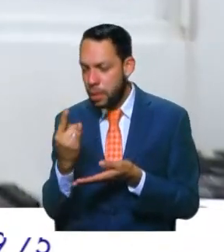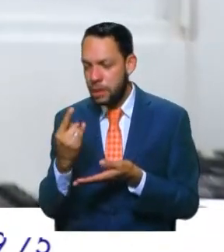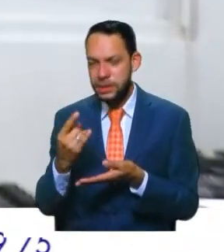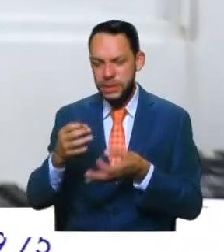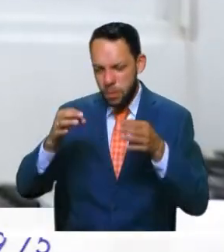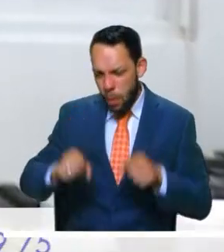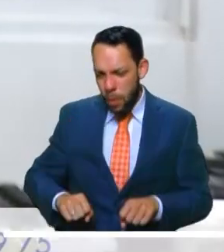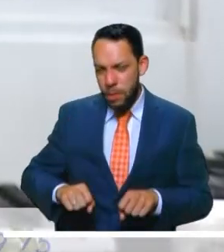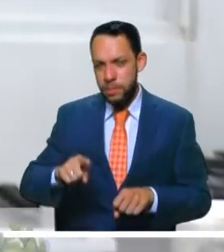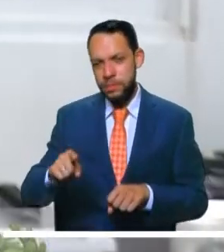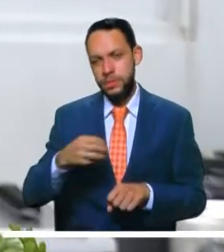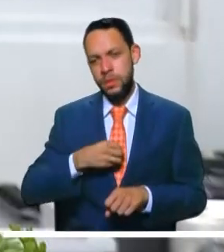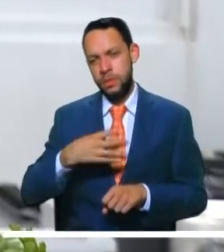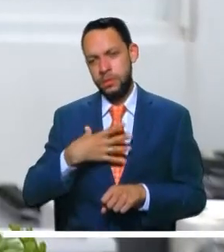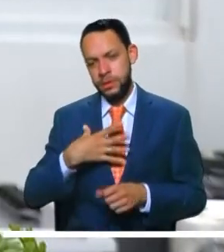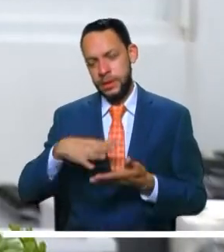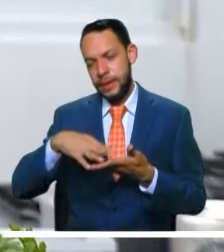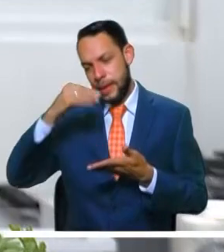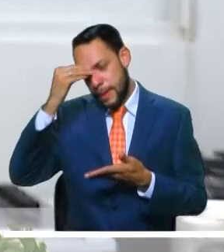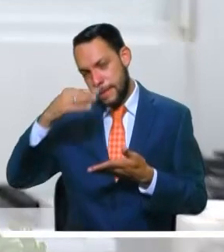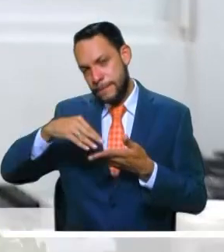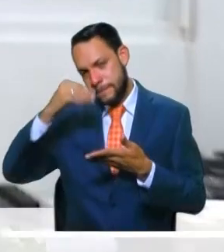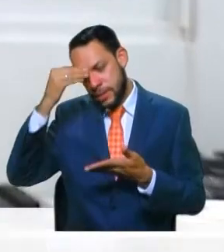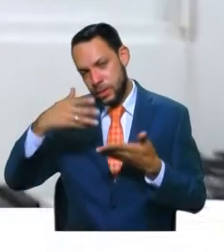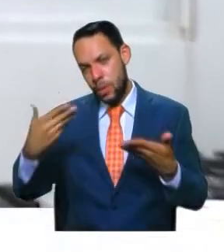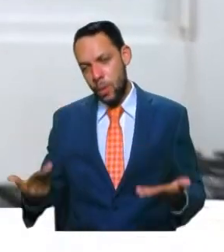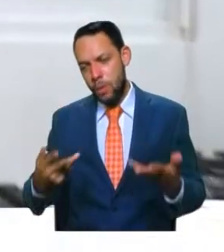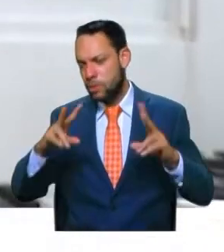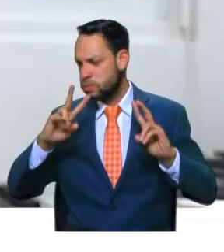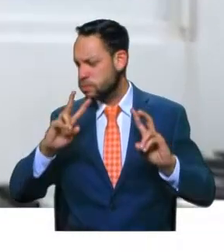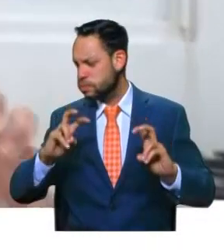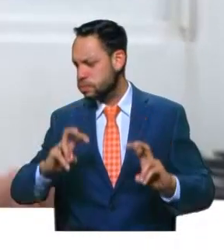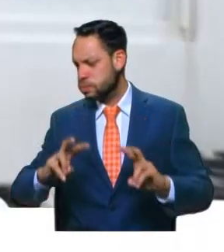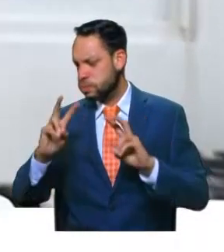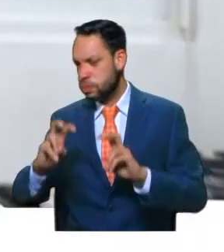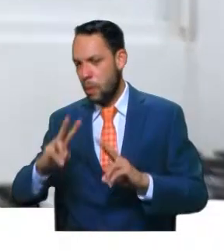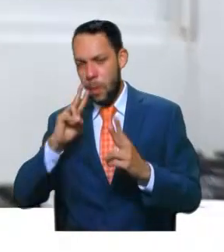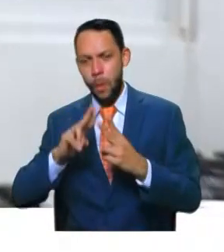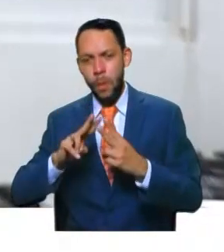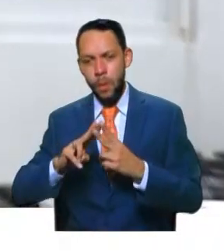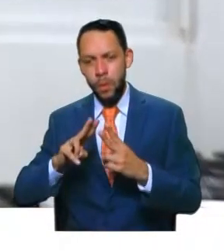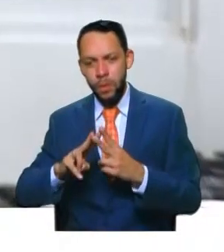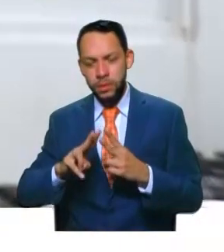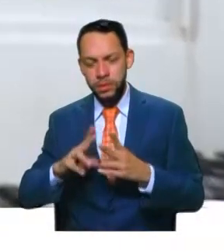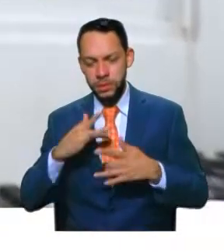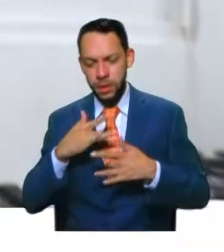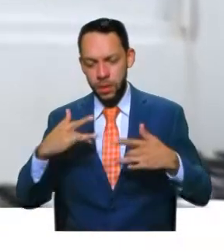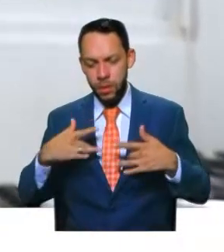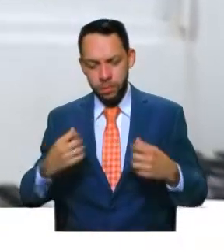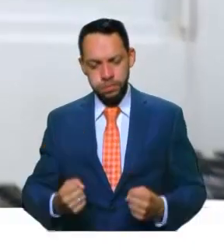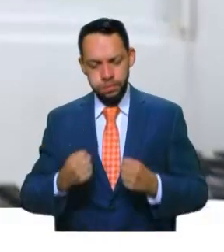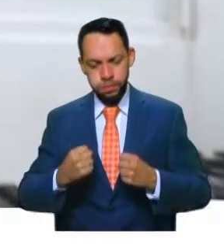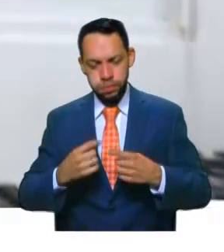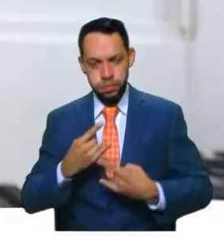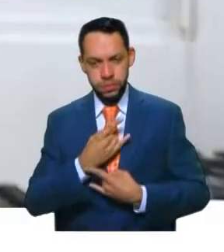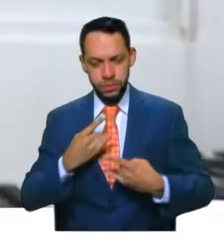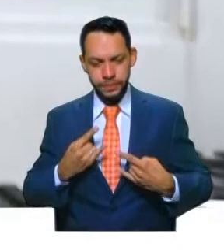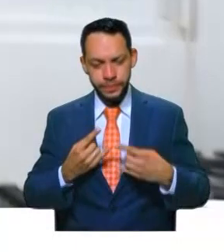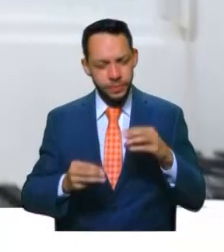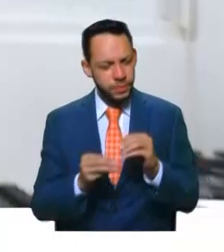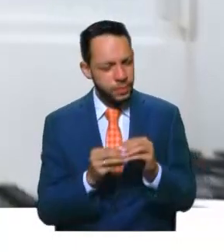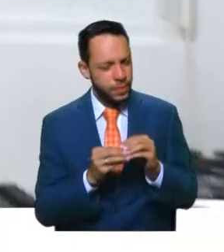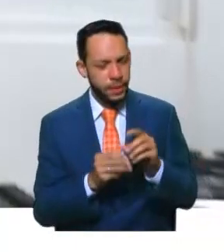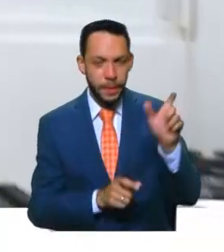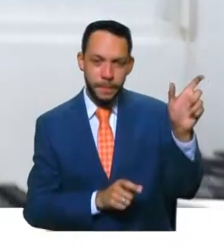la oportunidad de aprender y conocer dónde están las fuentes nutricionales para una persona. A mí me llama